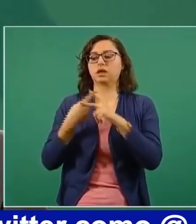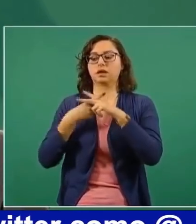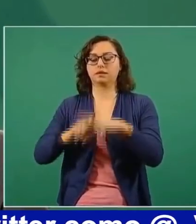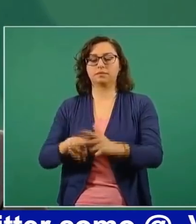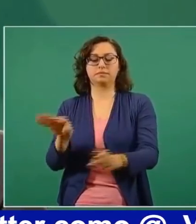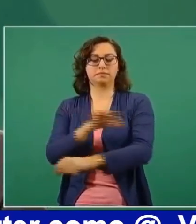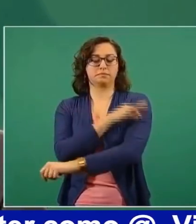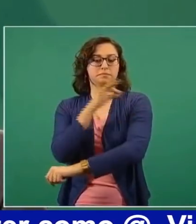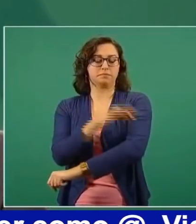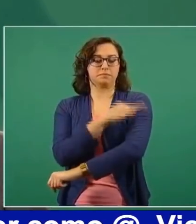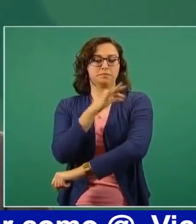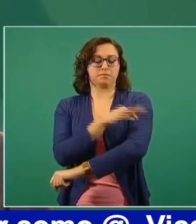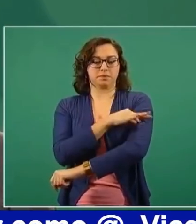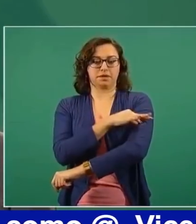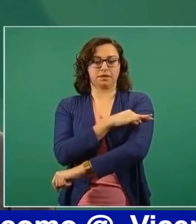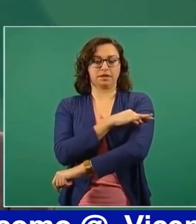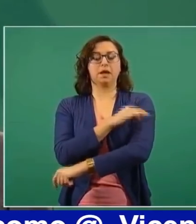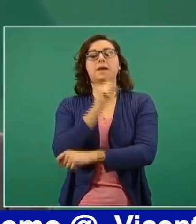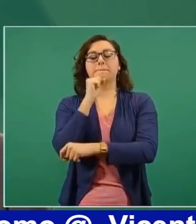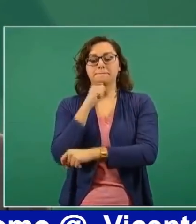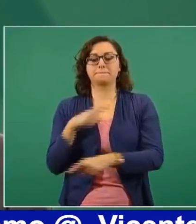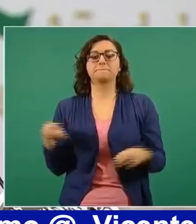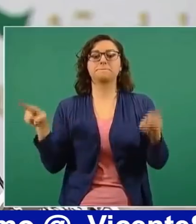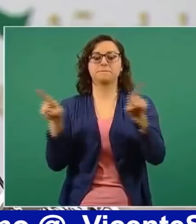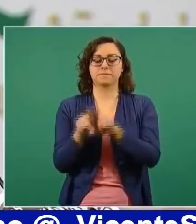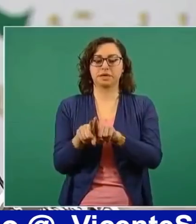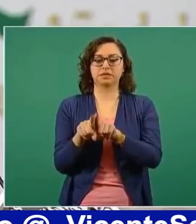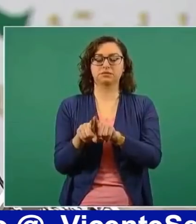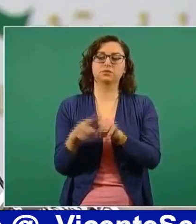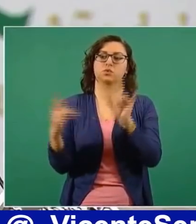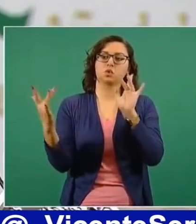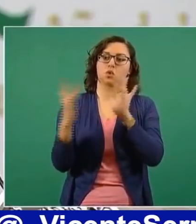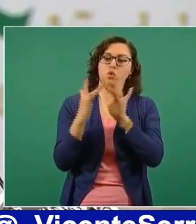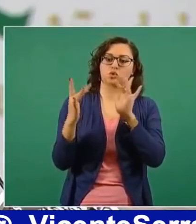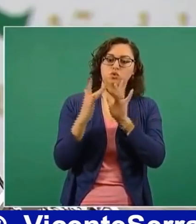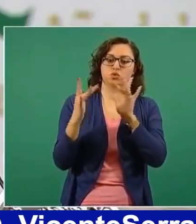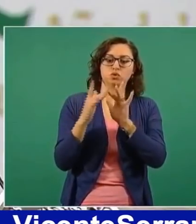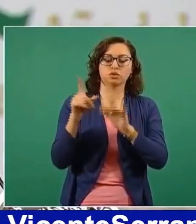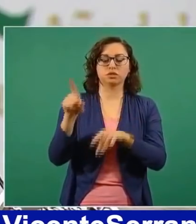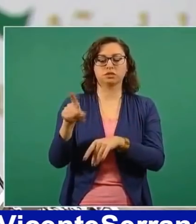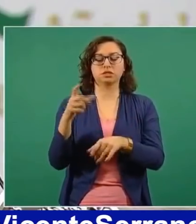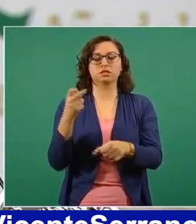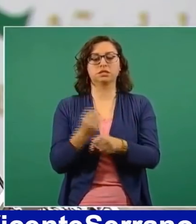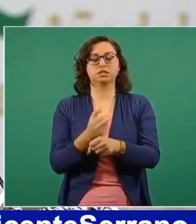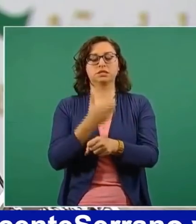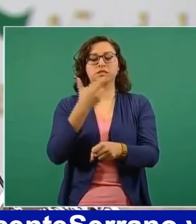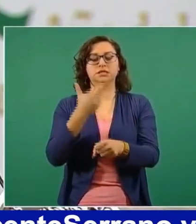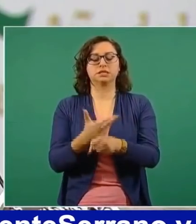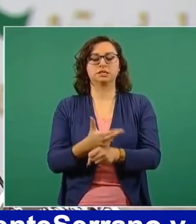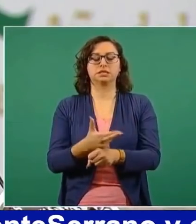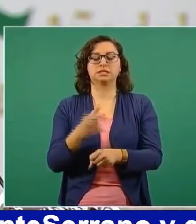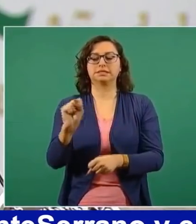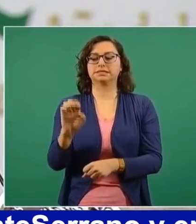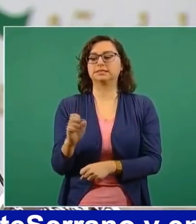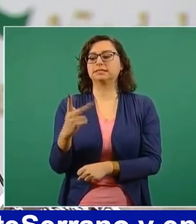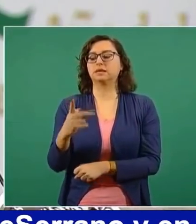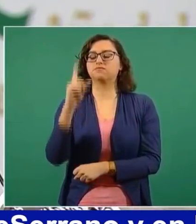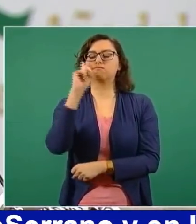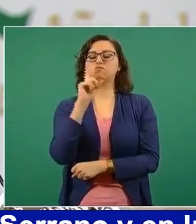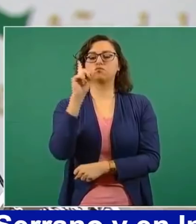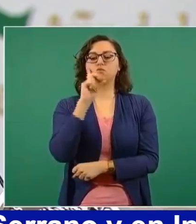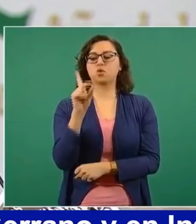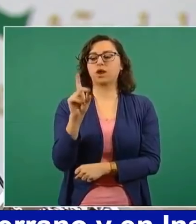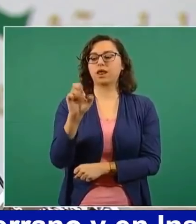Además de esto, vamos a tener la oportunidad de un enlace con la secretaria Delfina Gómez Álvarez, secretaria de